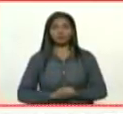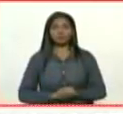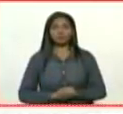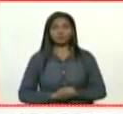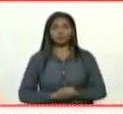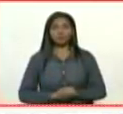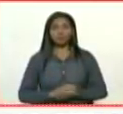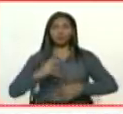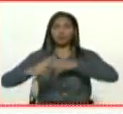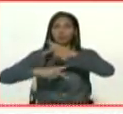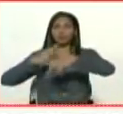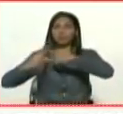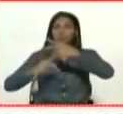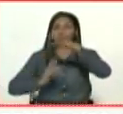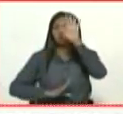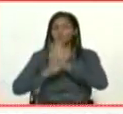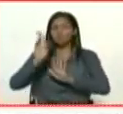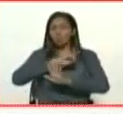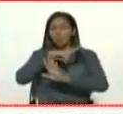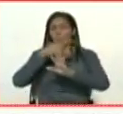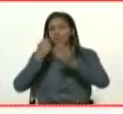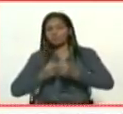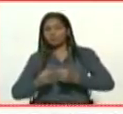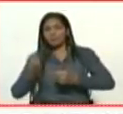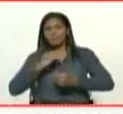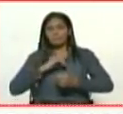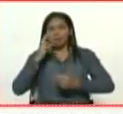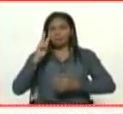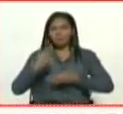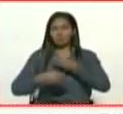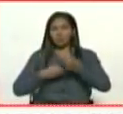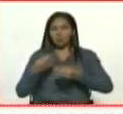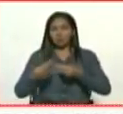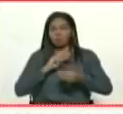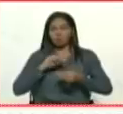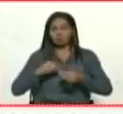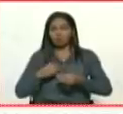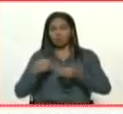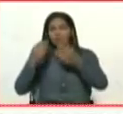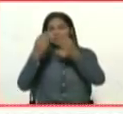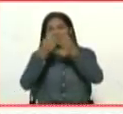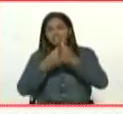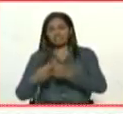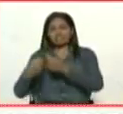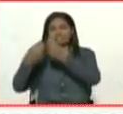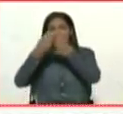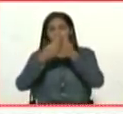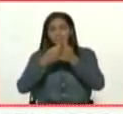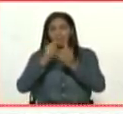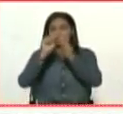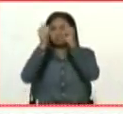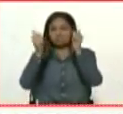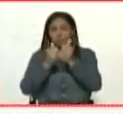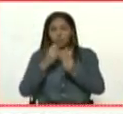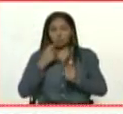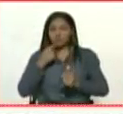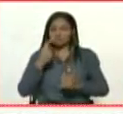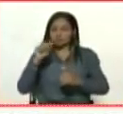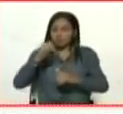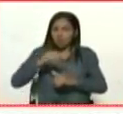en el proceso de fortalecimiento del robusto sistema financiero que tiene Venezuela, yo tengo que decirlo